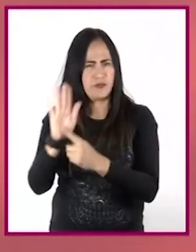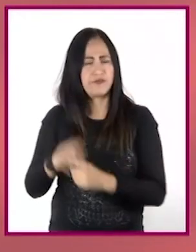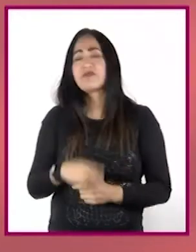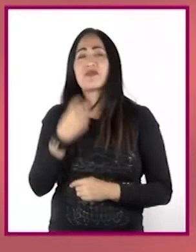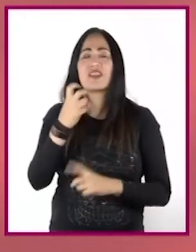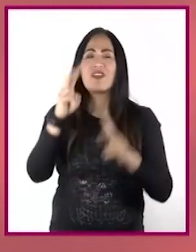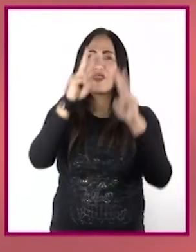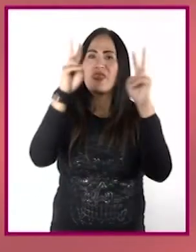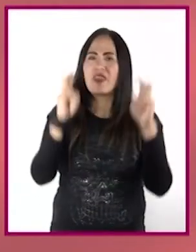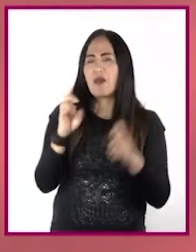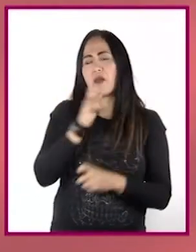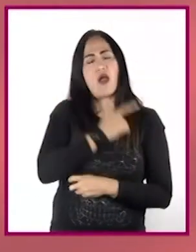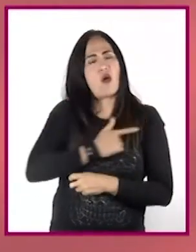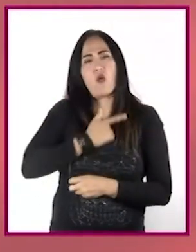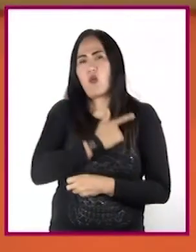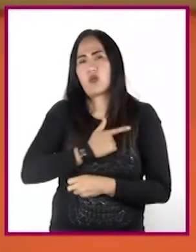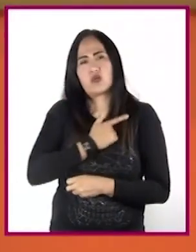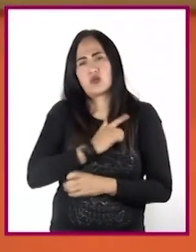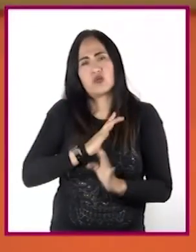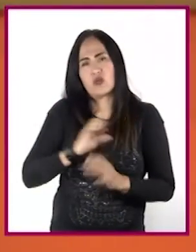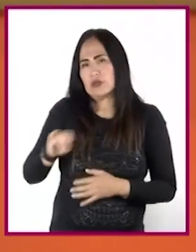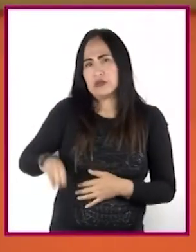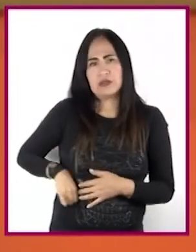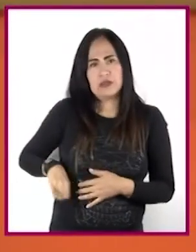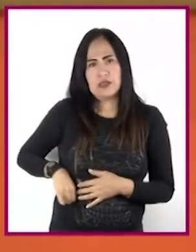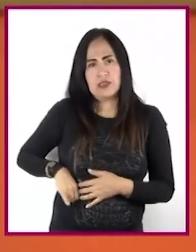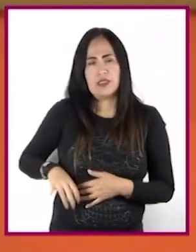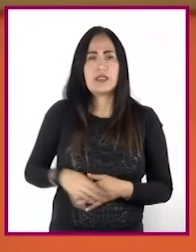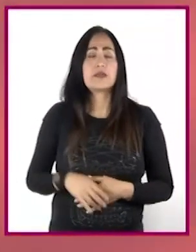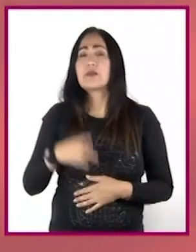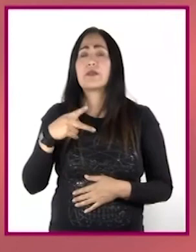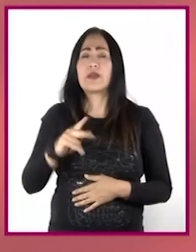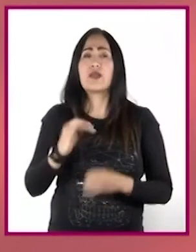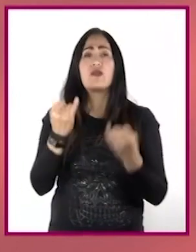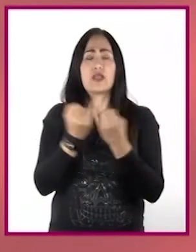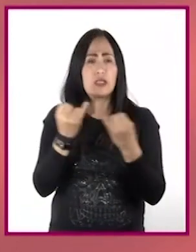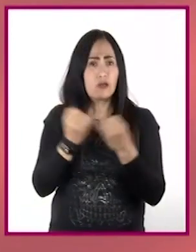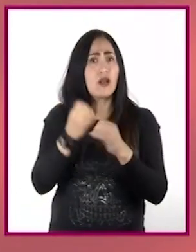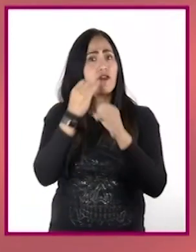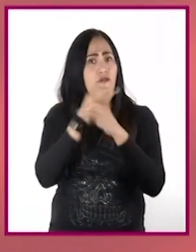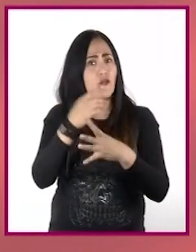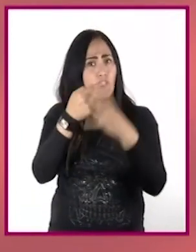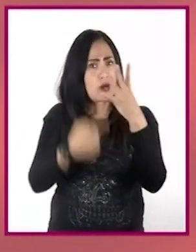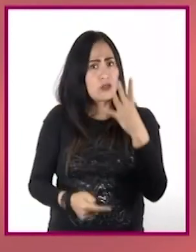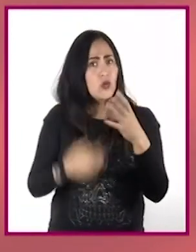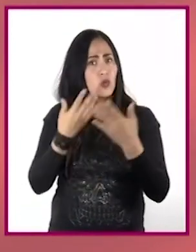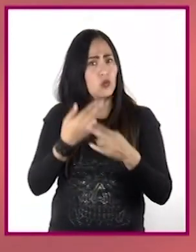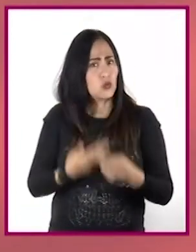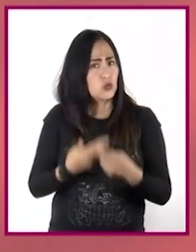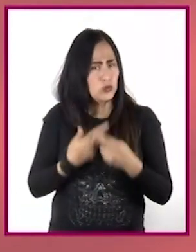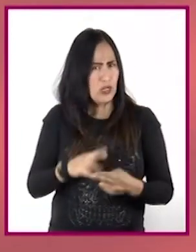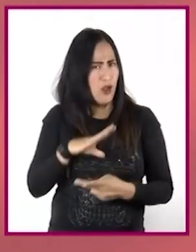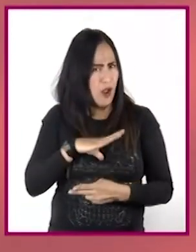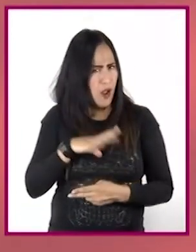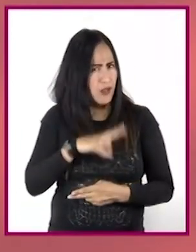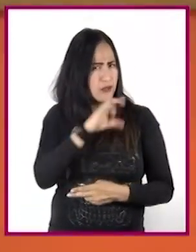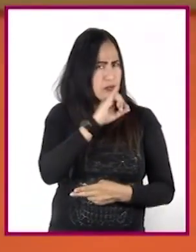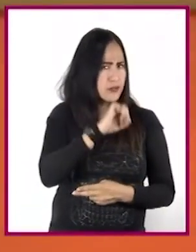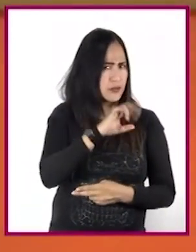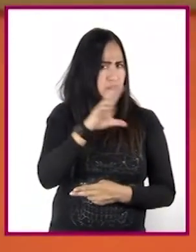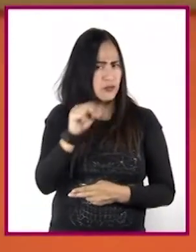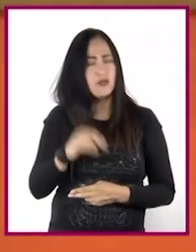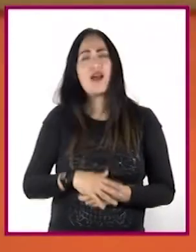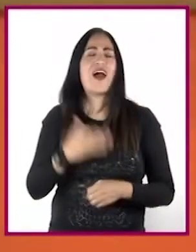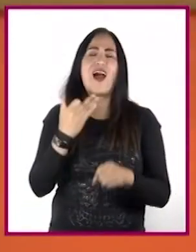afinidad. Claro, también hay que considerar si se cuenta con información suficiente. Pero te propongo hacer un